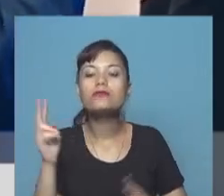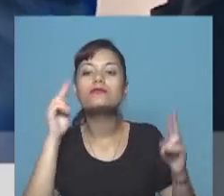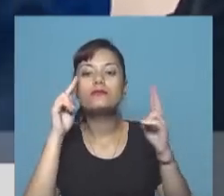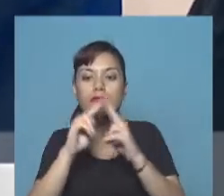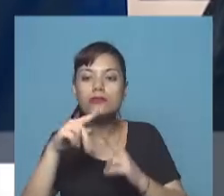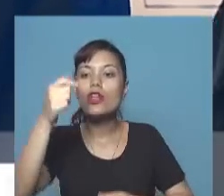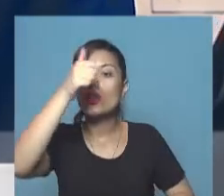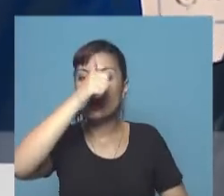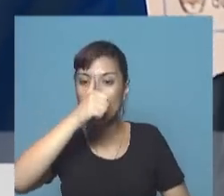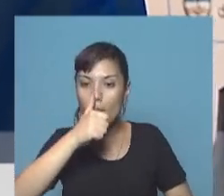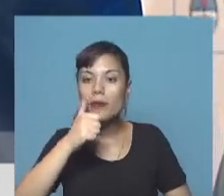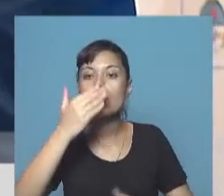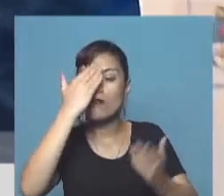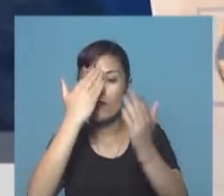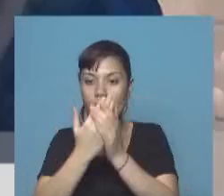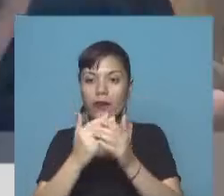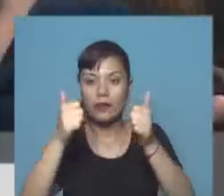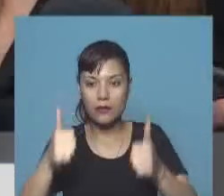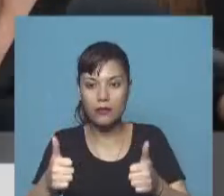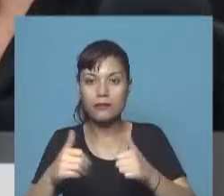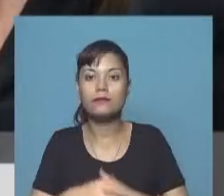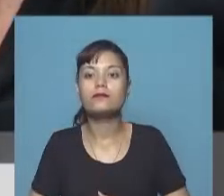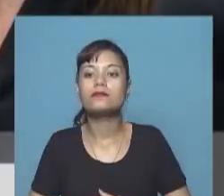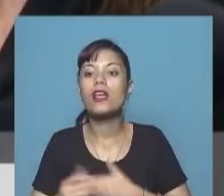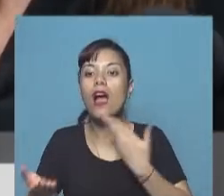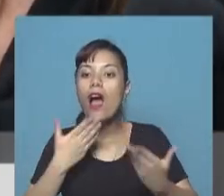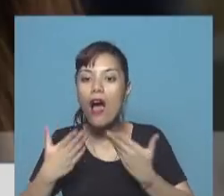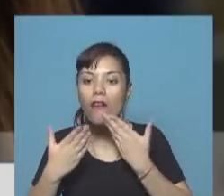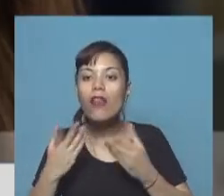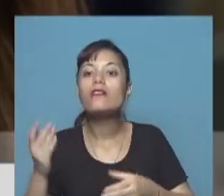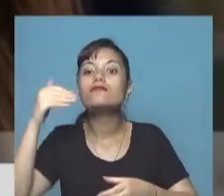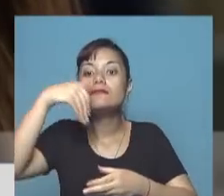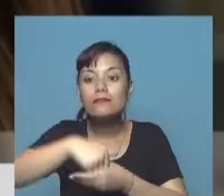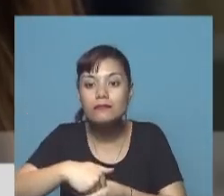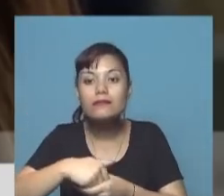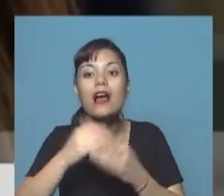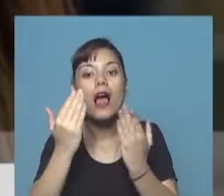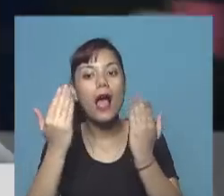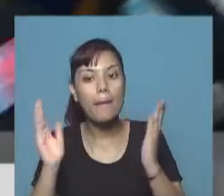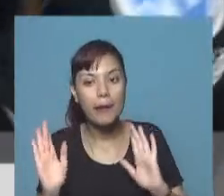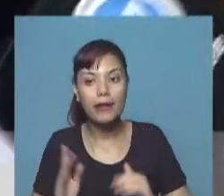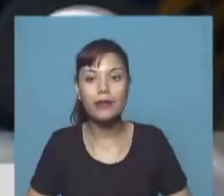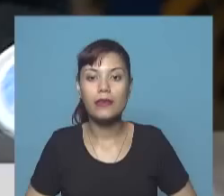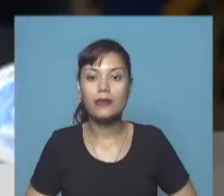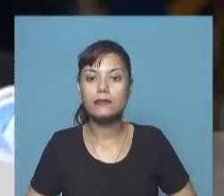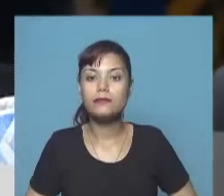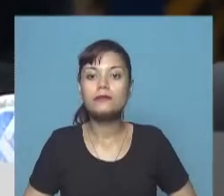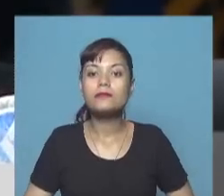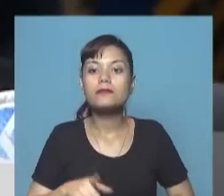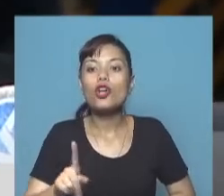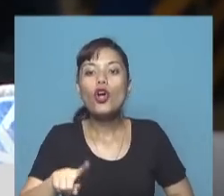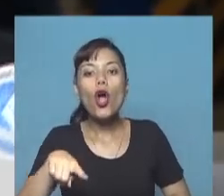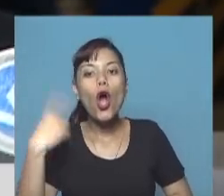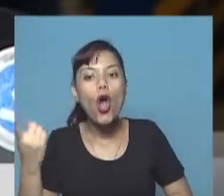el próximo domingo cara a cara. El debate se metió de lleno en la campaña. Es